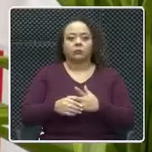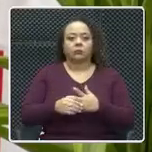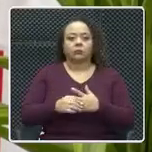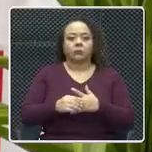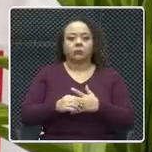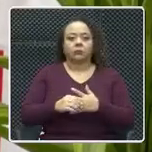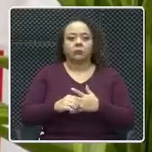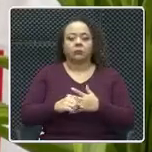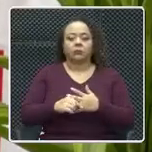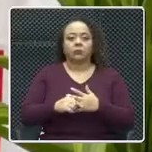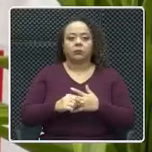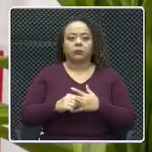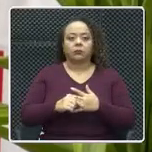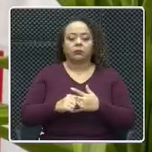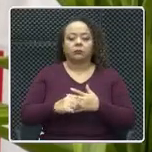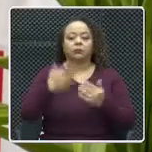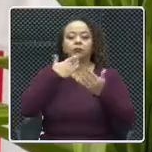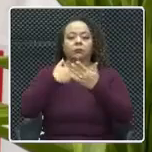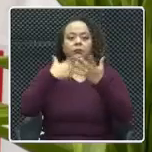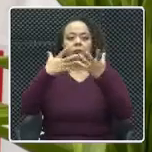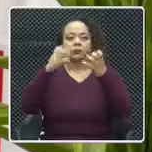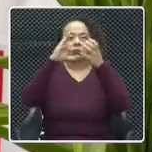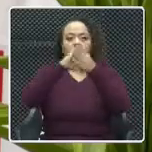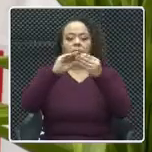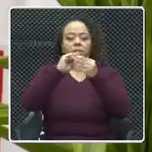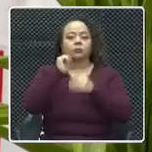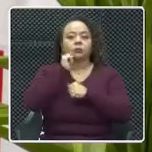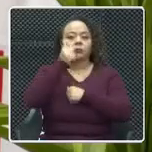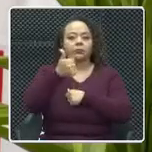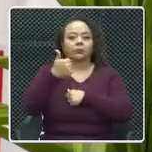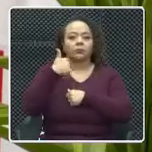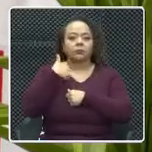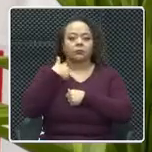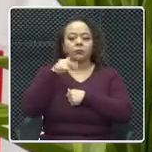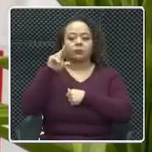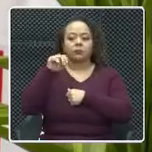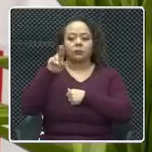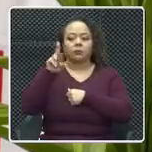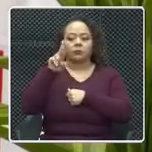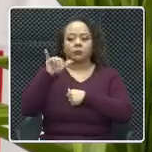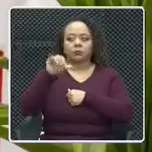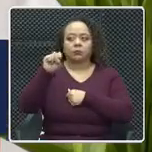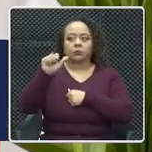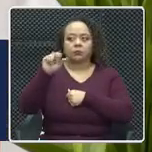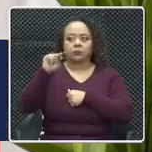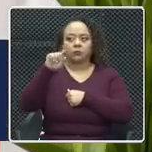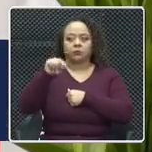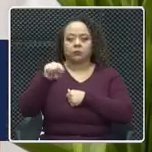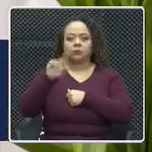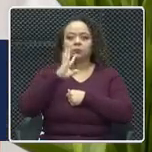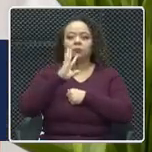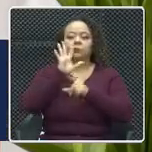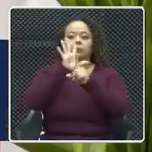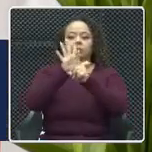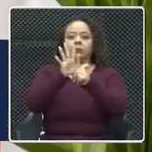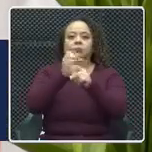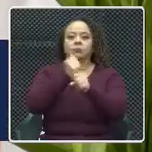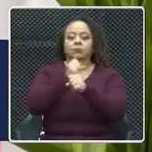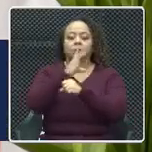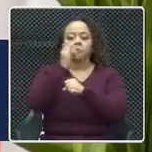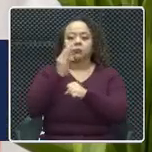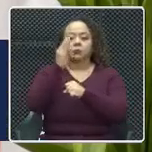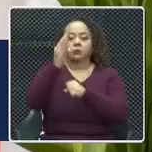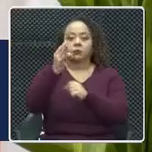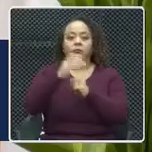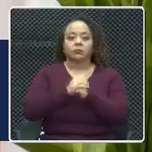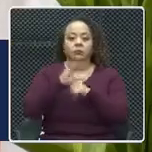Bueno, quiero comentarles que el día de mañana vamos a tener a Nuri Sánchez hablando sobre acoso laboral. Y próximamente el